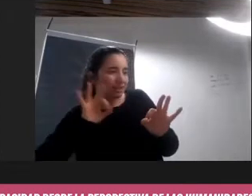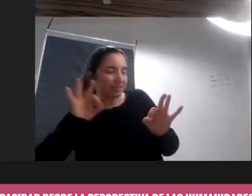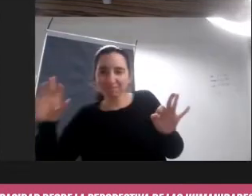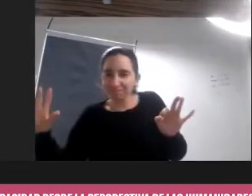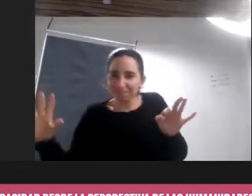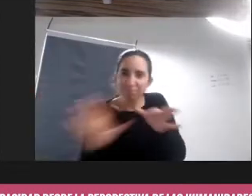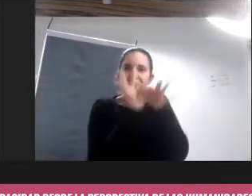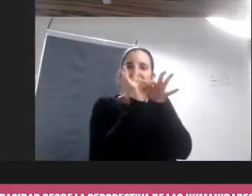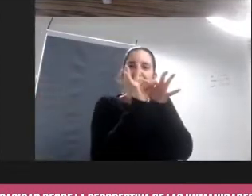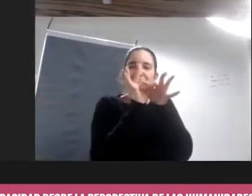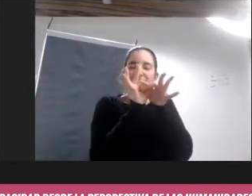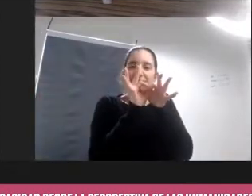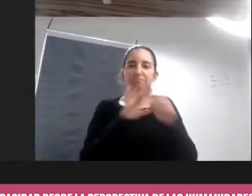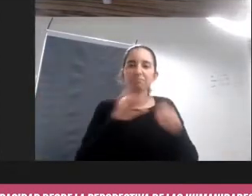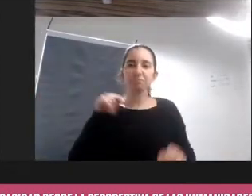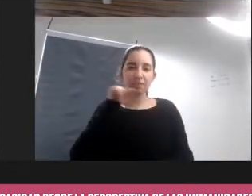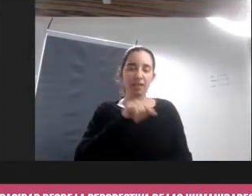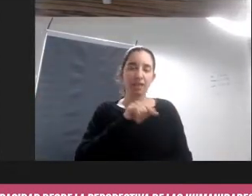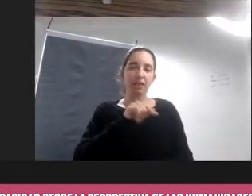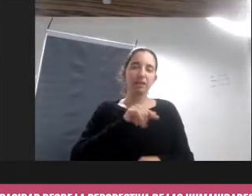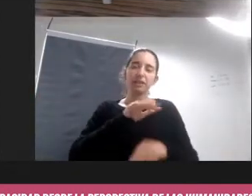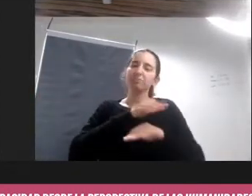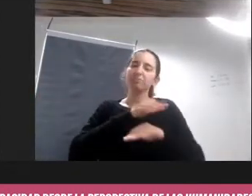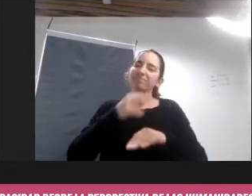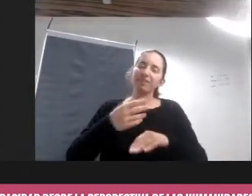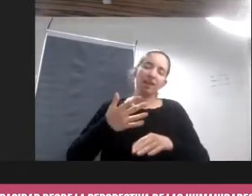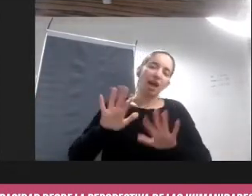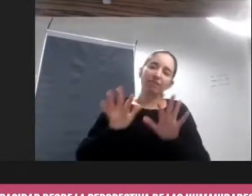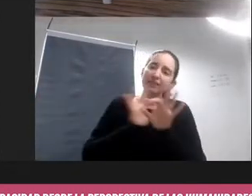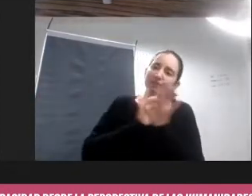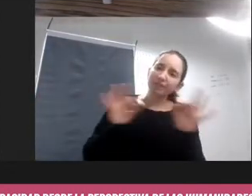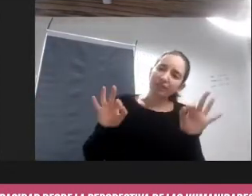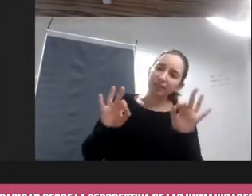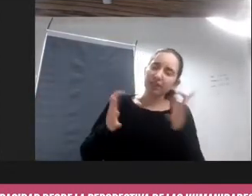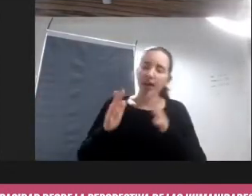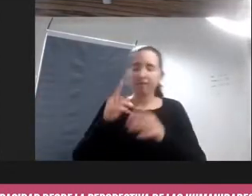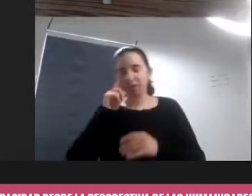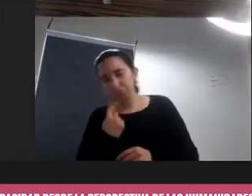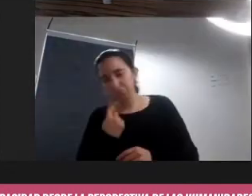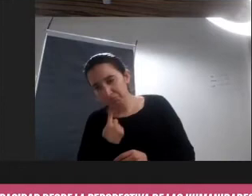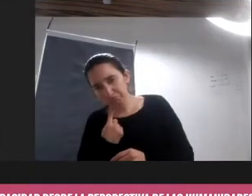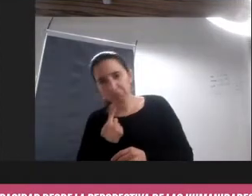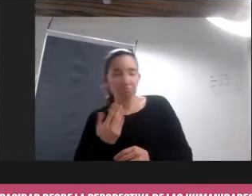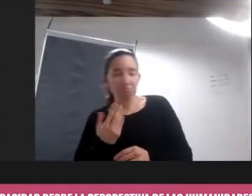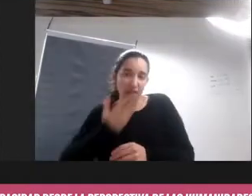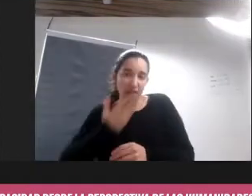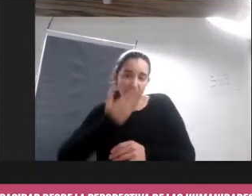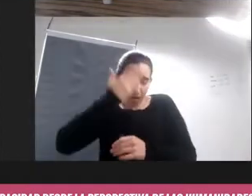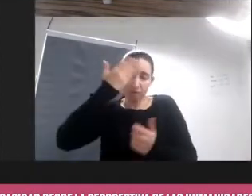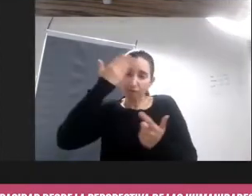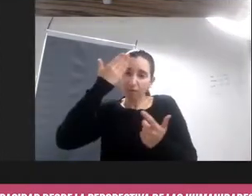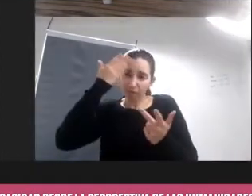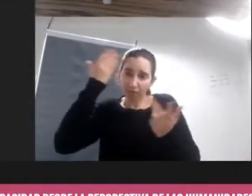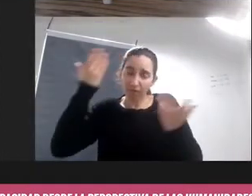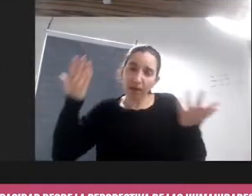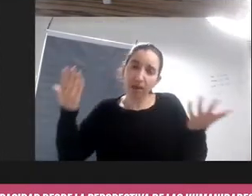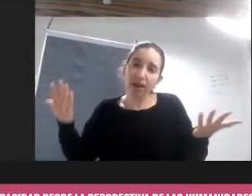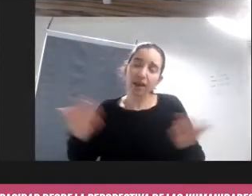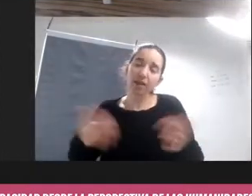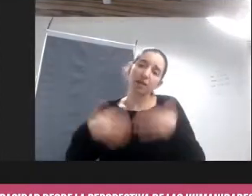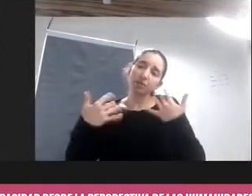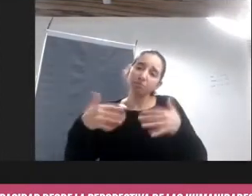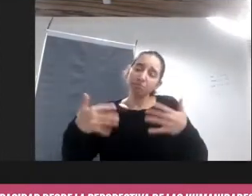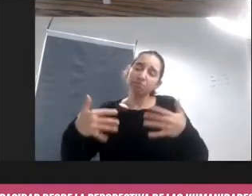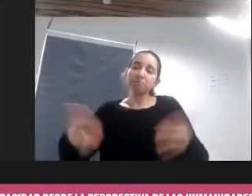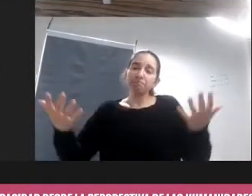chico vivió con momentos de felicidad y momentos de tristeza, tuvo enfermedades que lo pusieron en peligro de